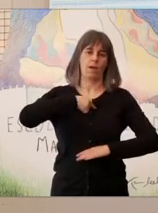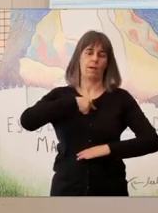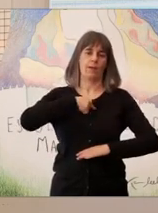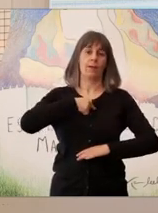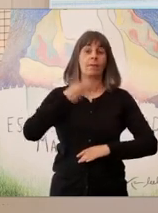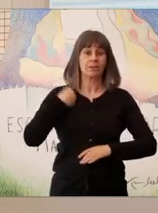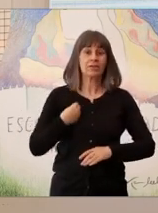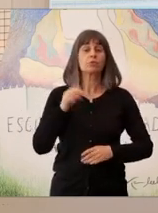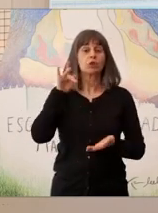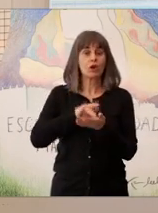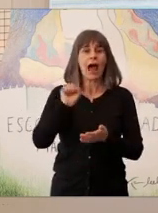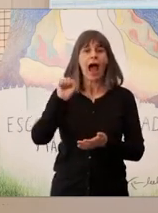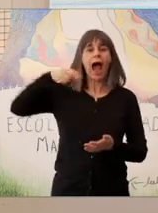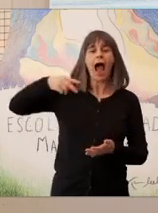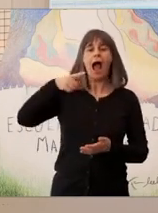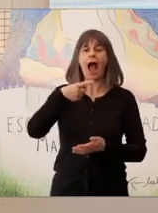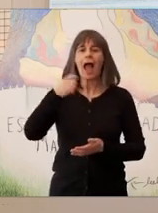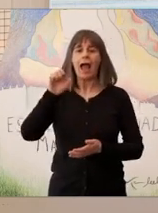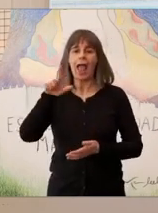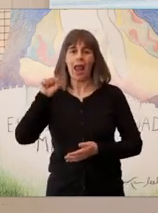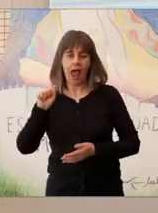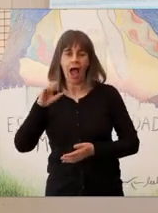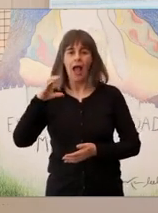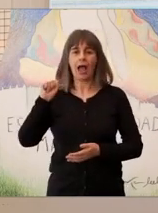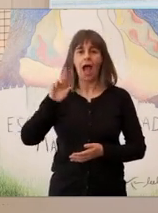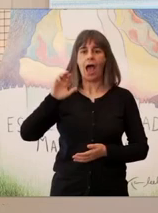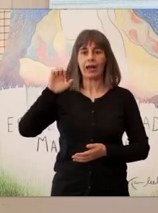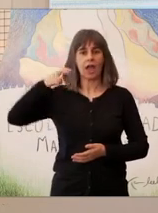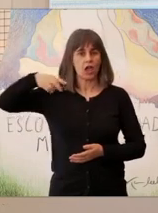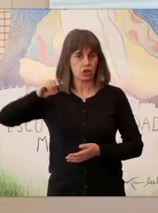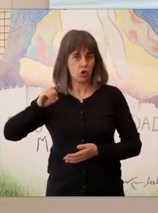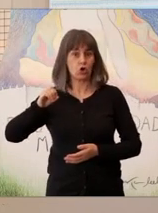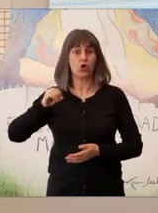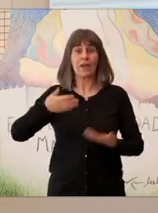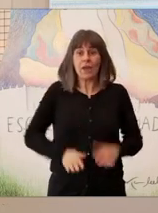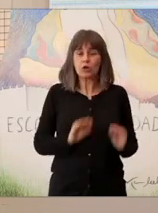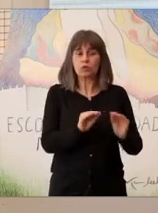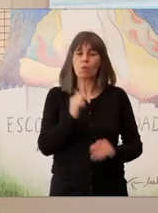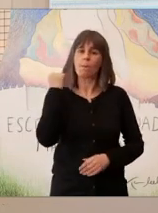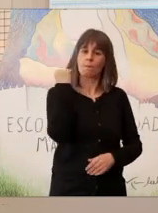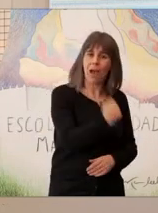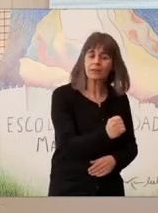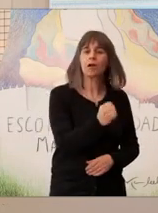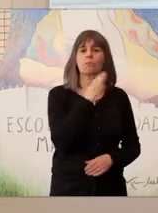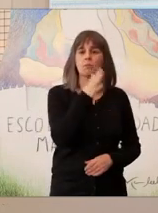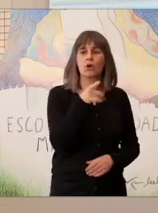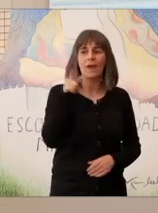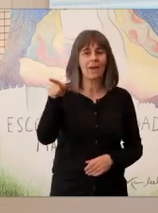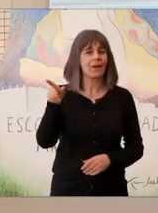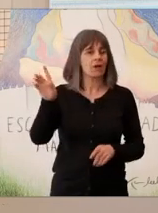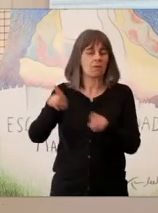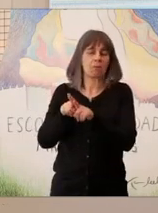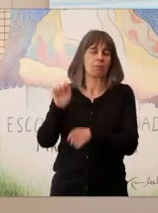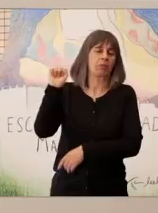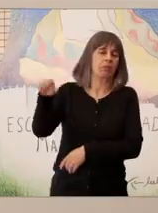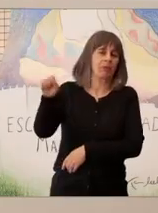Ángela Carreño le mataron a la criatura porque no se le dio la credibilidad necesaria. 7 años sufriendo violencia,